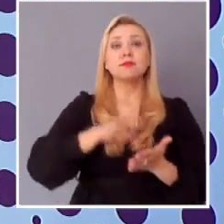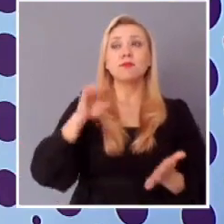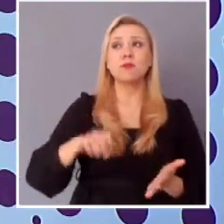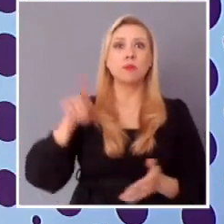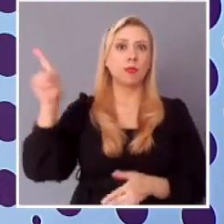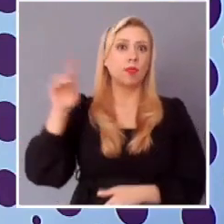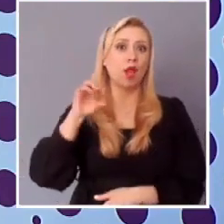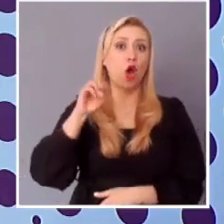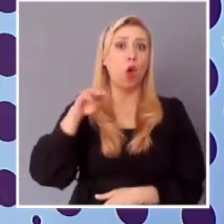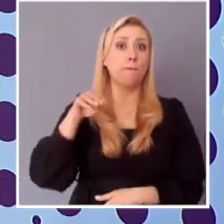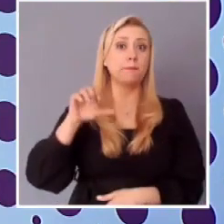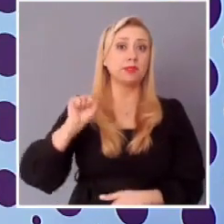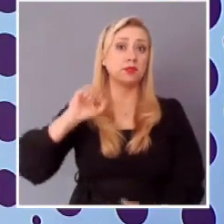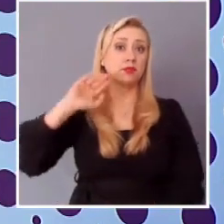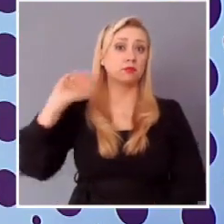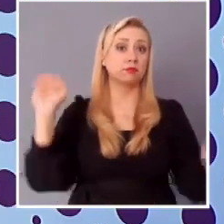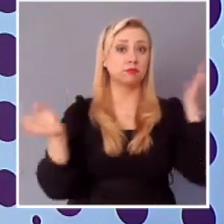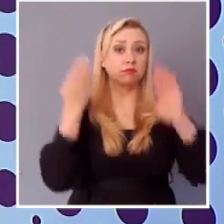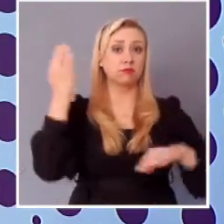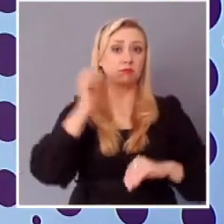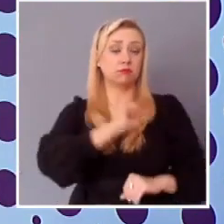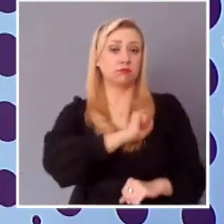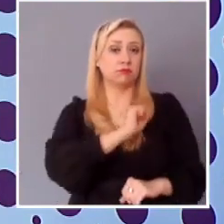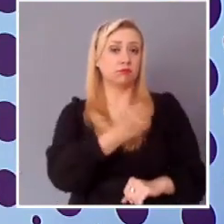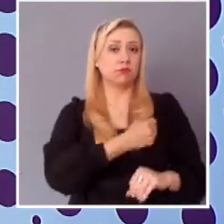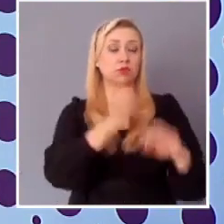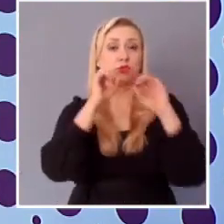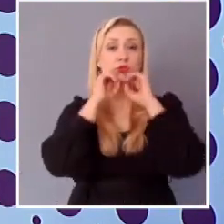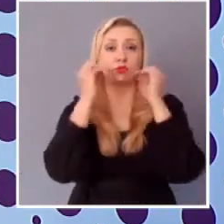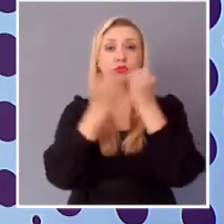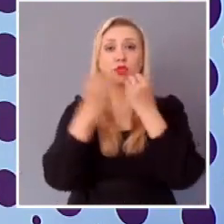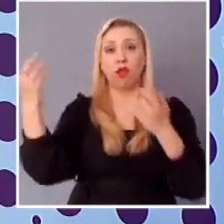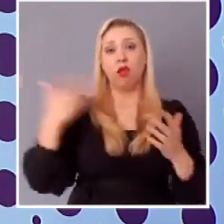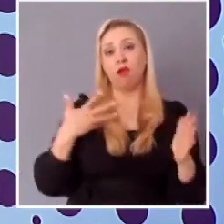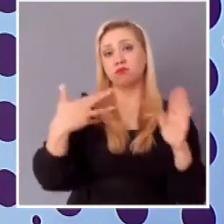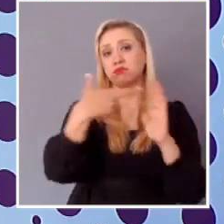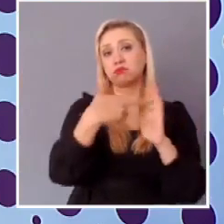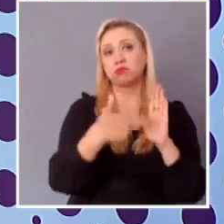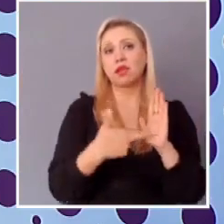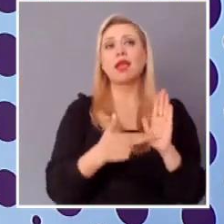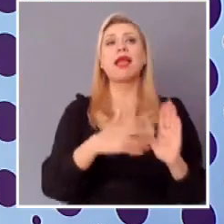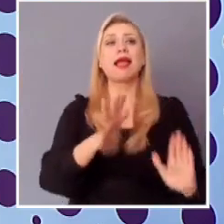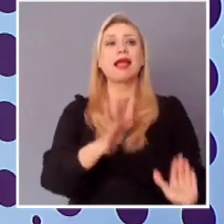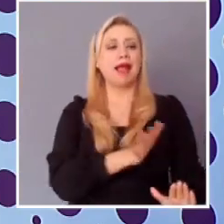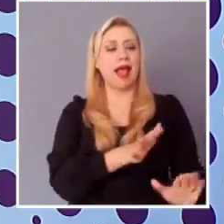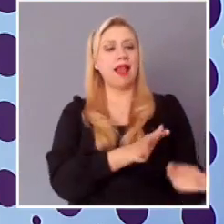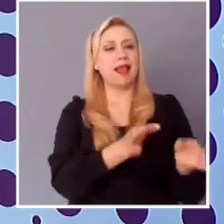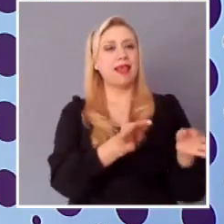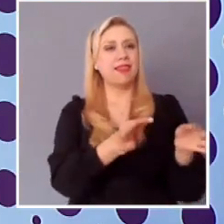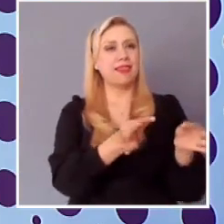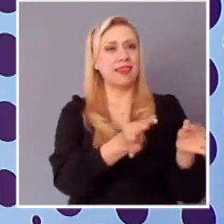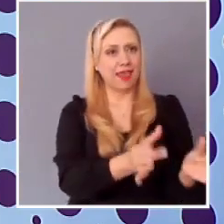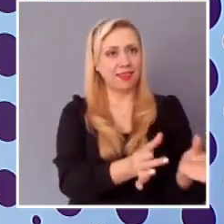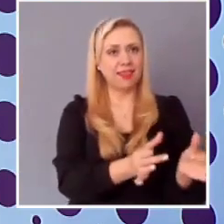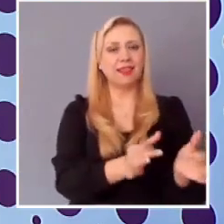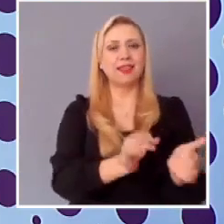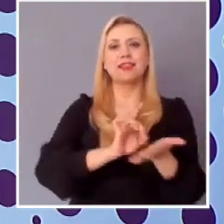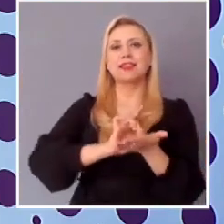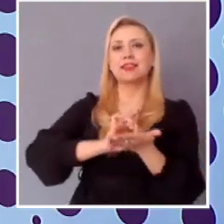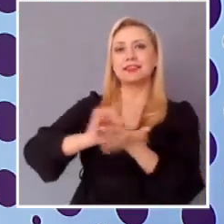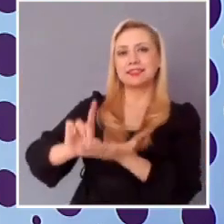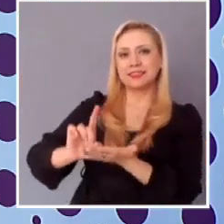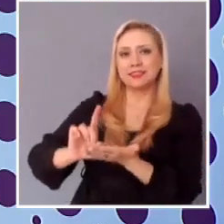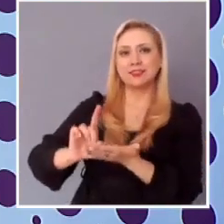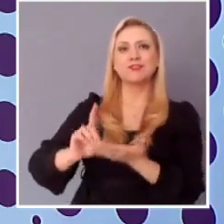de la Salud con su paquete de herramientas y estrategias llamada Calidad y Derechos, Quality Rights, que